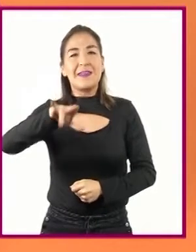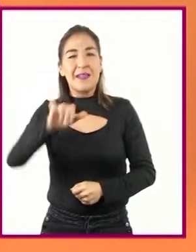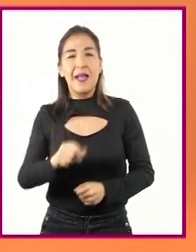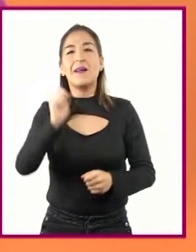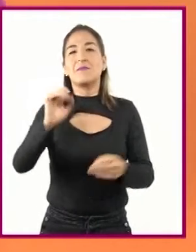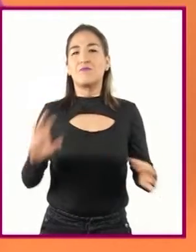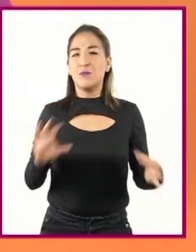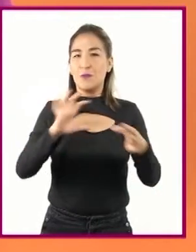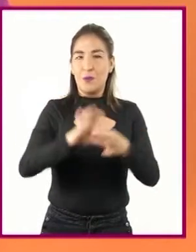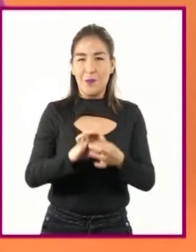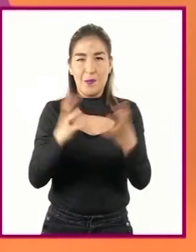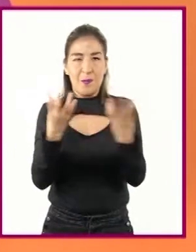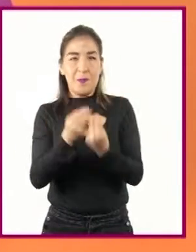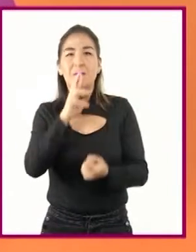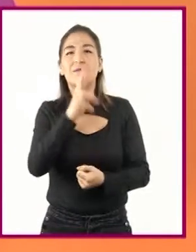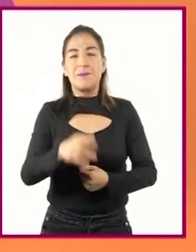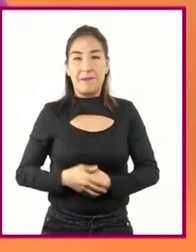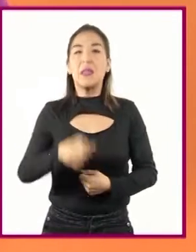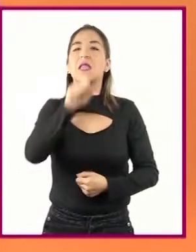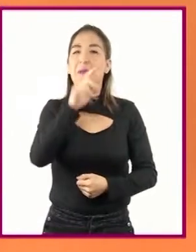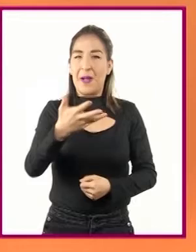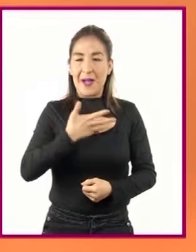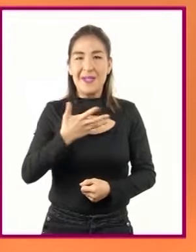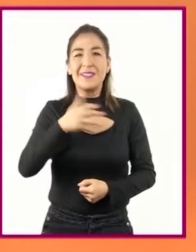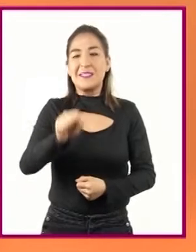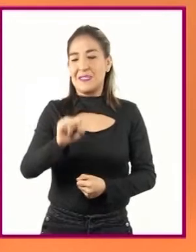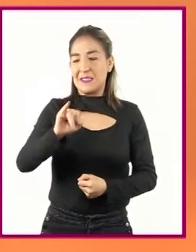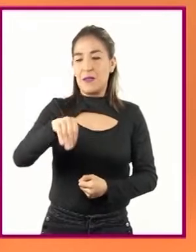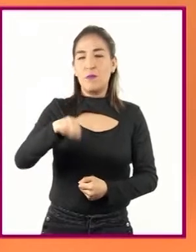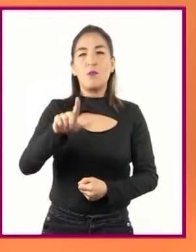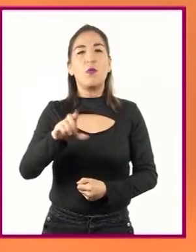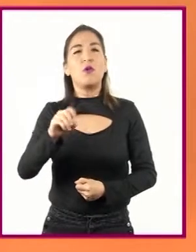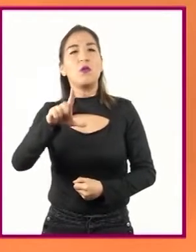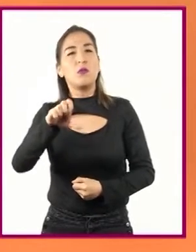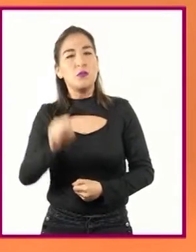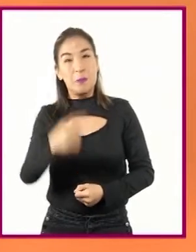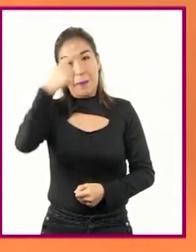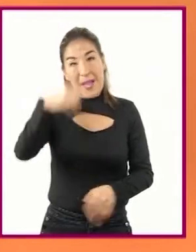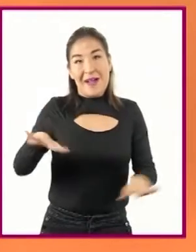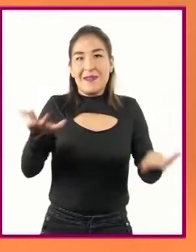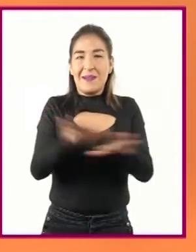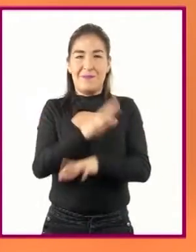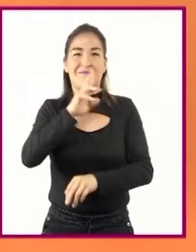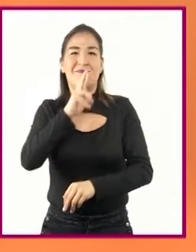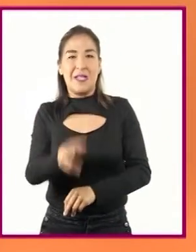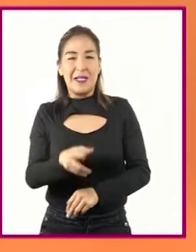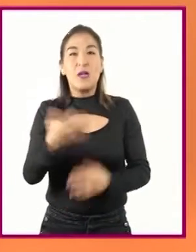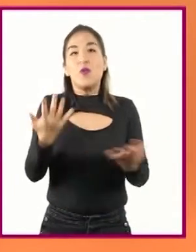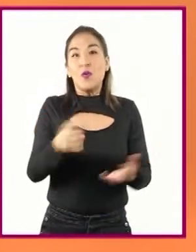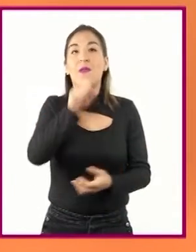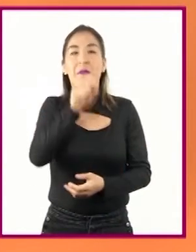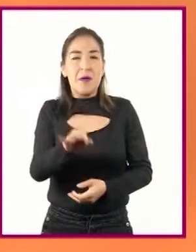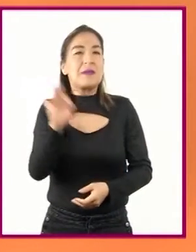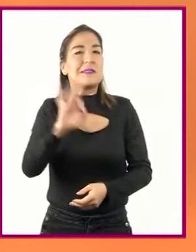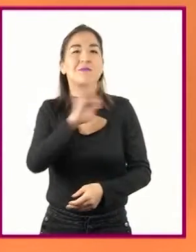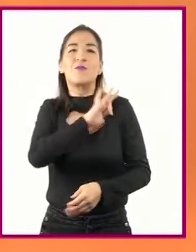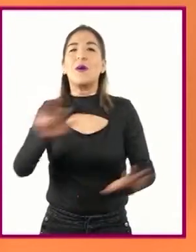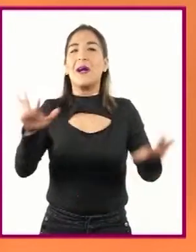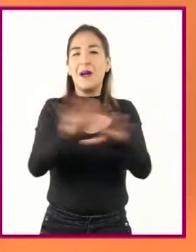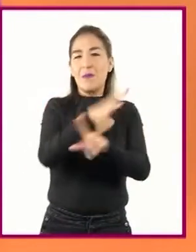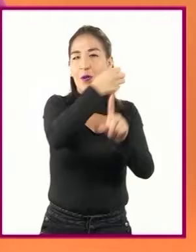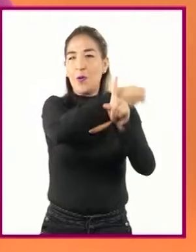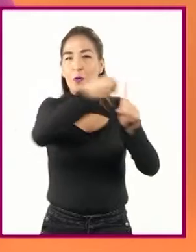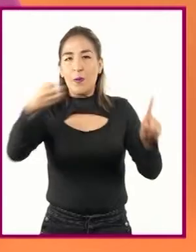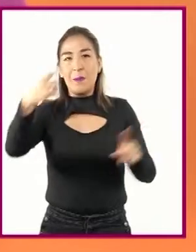combinada. También existen símbolos que pueden cambiar el resultado o bien que pueden cambiar el orden que se debe seguir